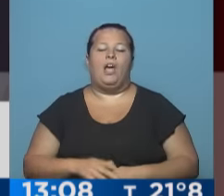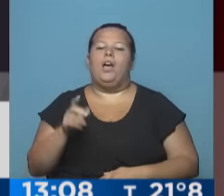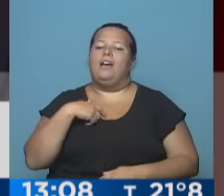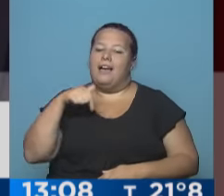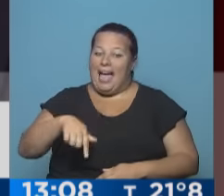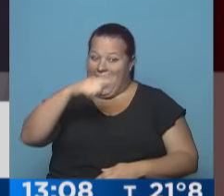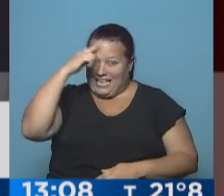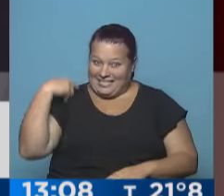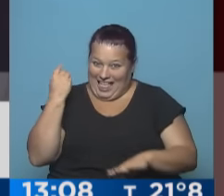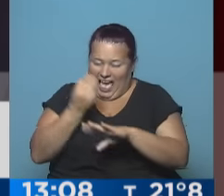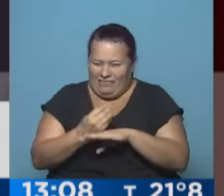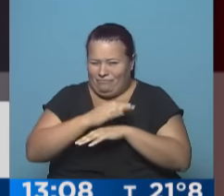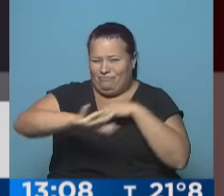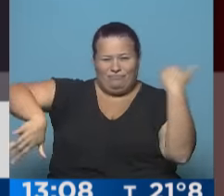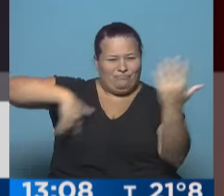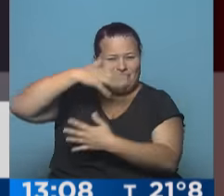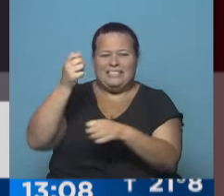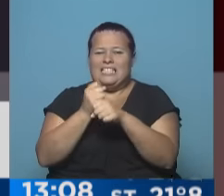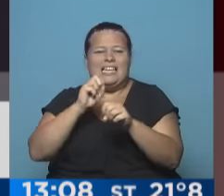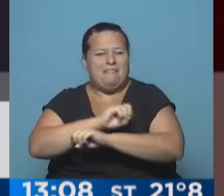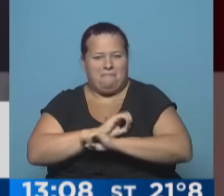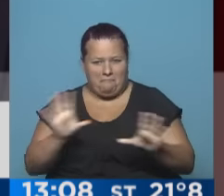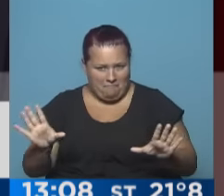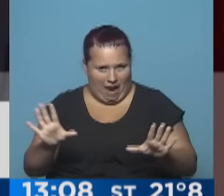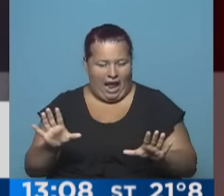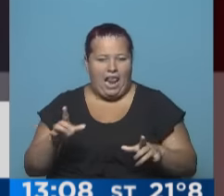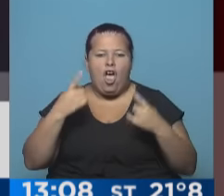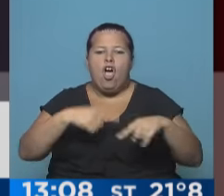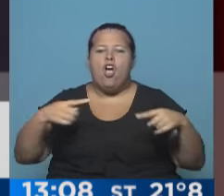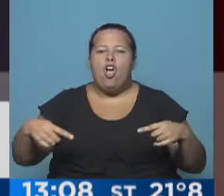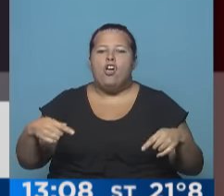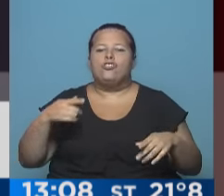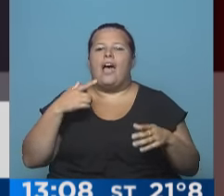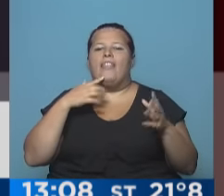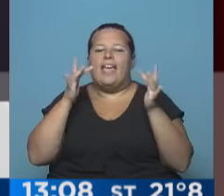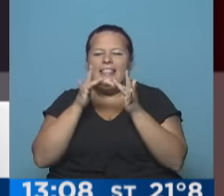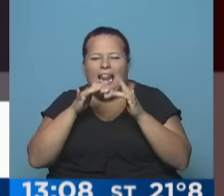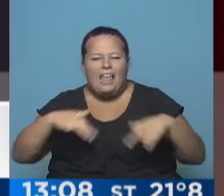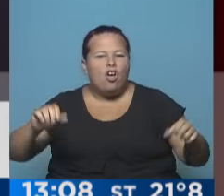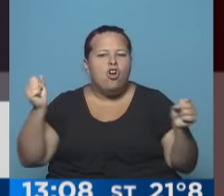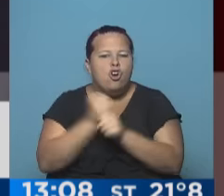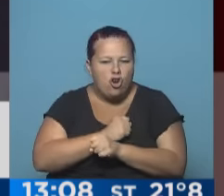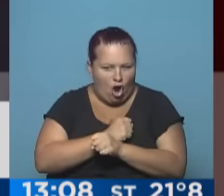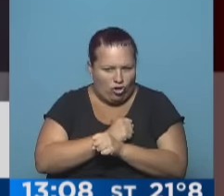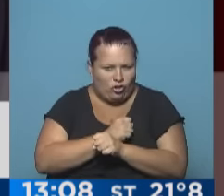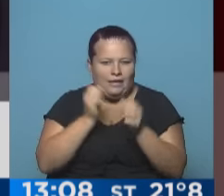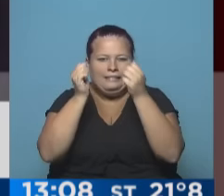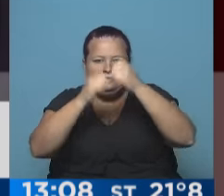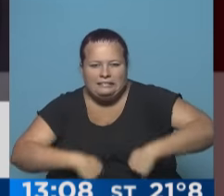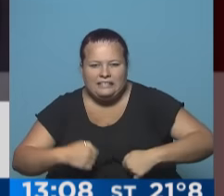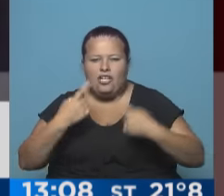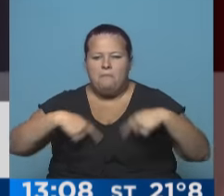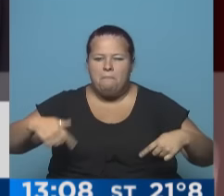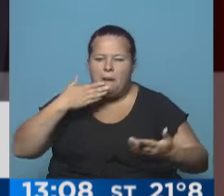Encontramos un Estado desordenado y mal gestionado, con instrumentos de navegación rotos. Se ocultó